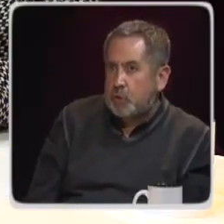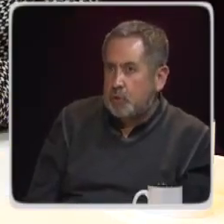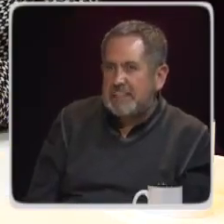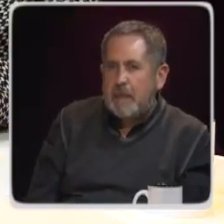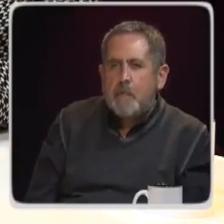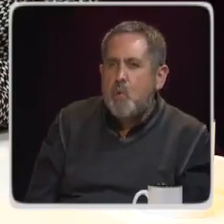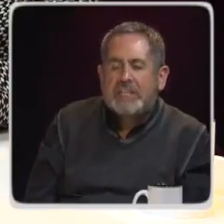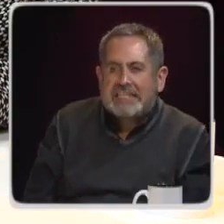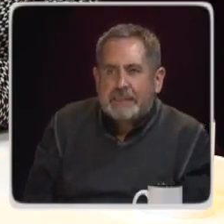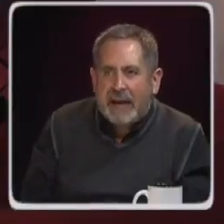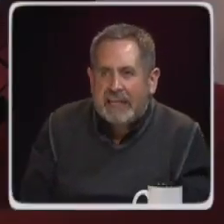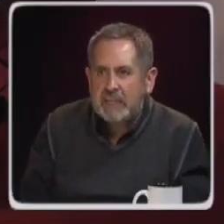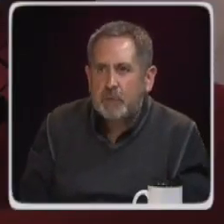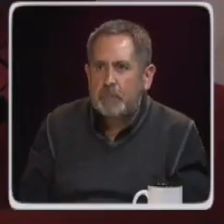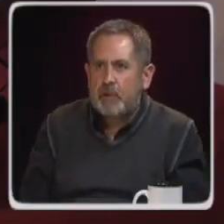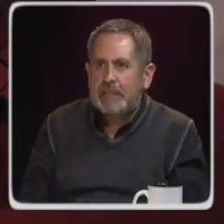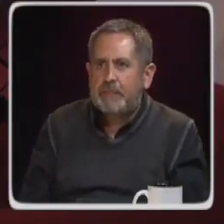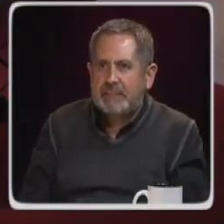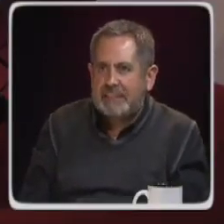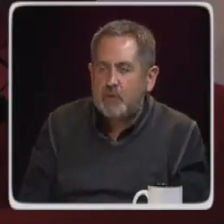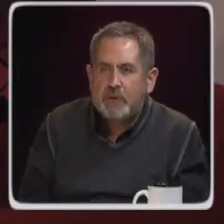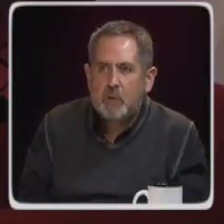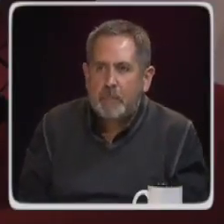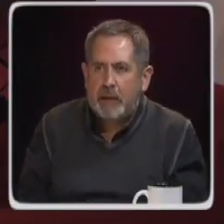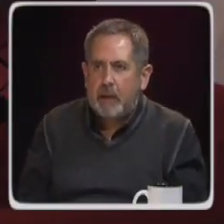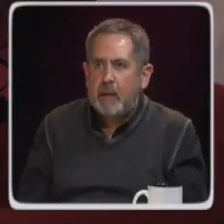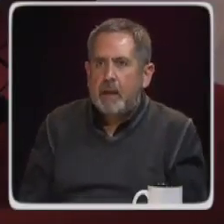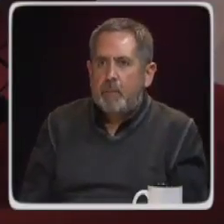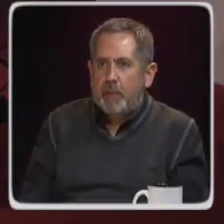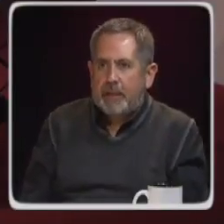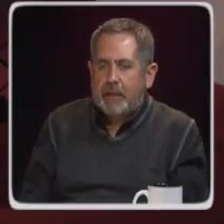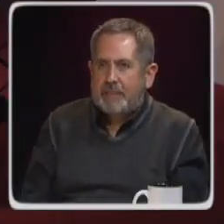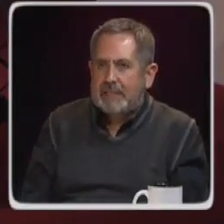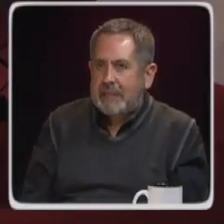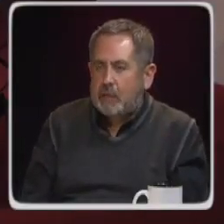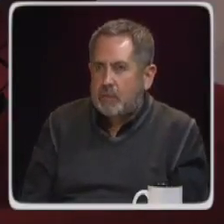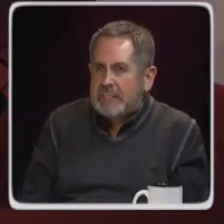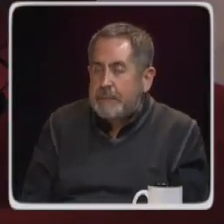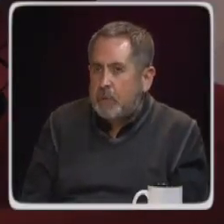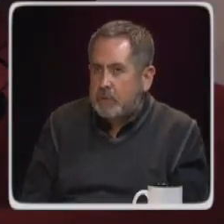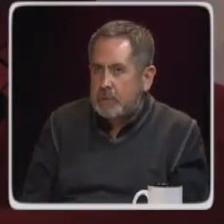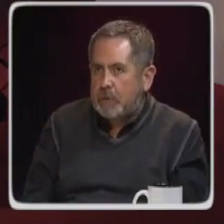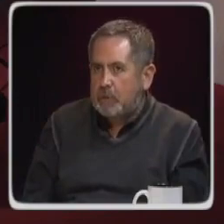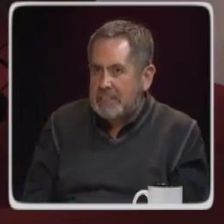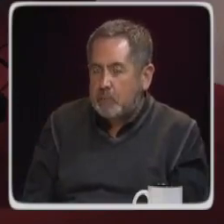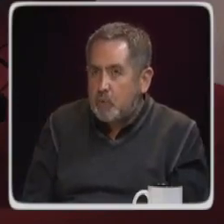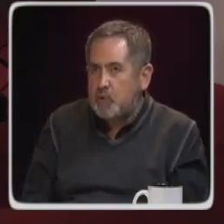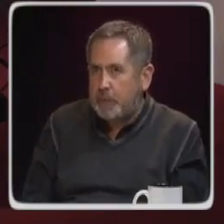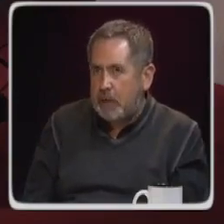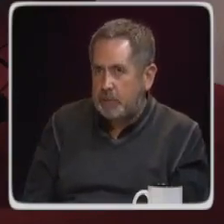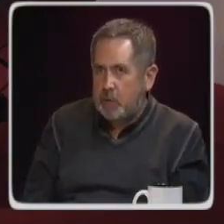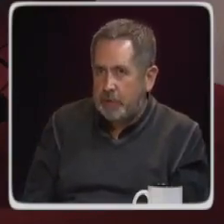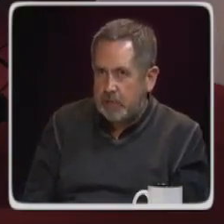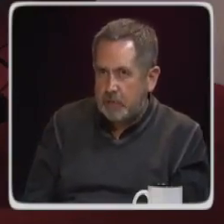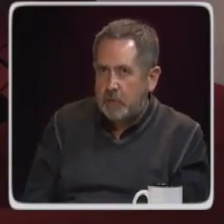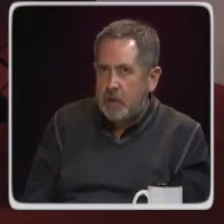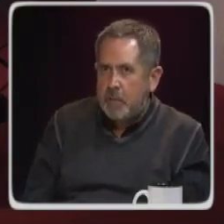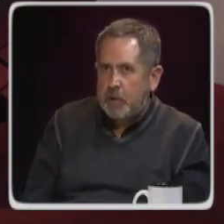está inmerso en este presupuesto? ¿Hasta dónde se va? No se va a ejercer, no se va a activar. Entonces, ¿a dónde?